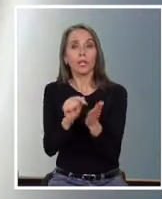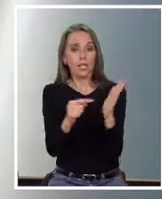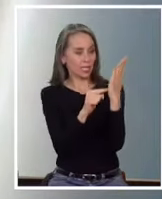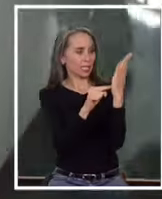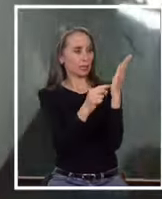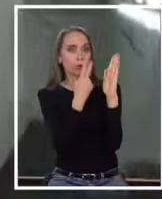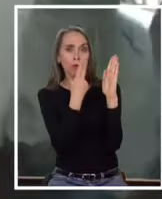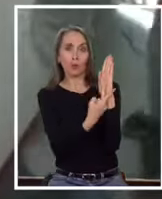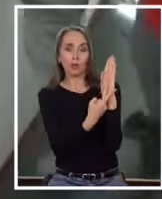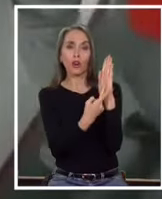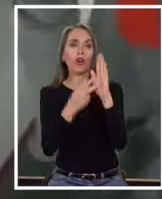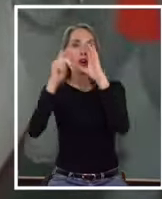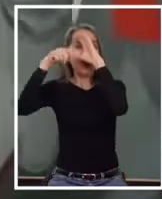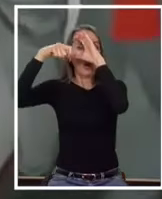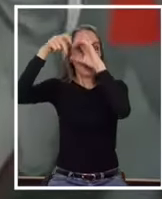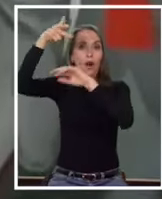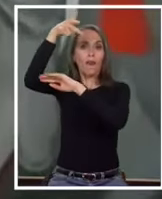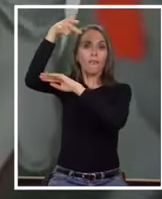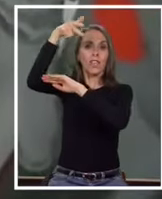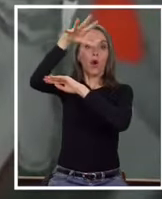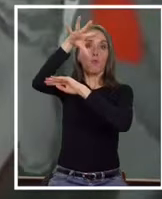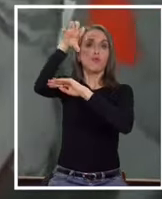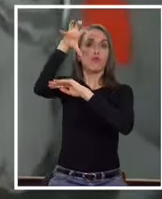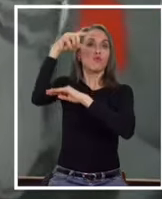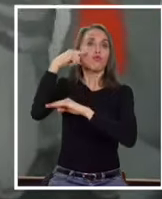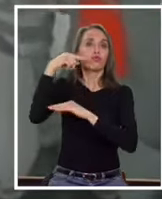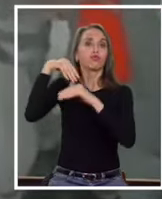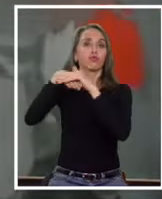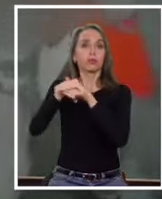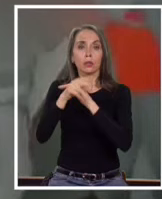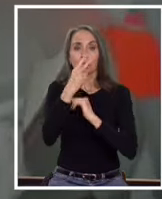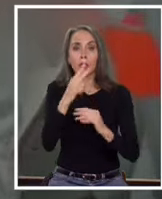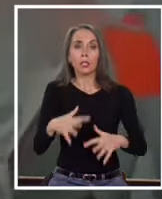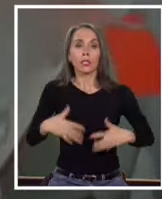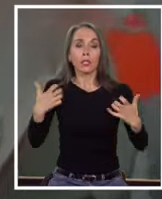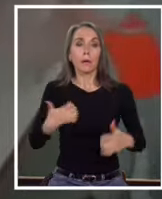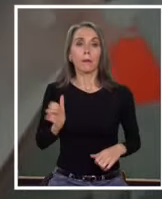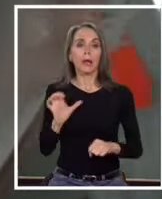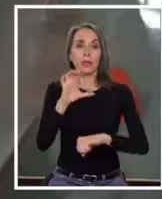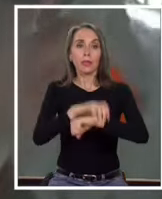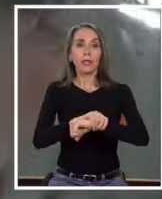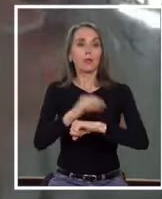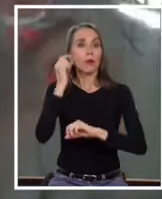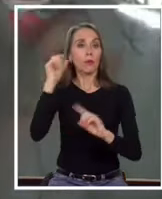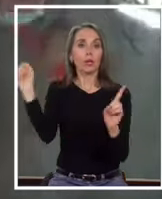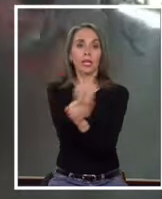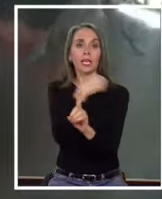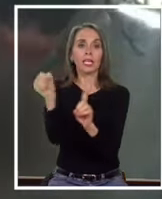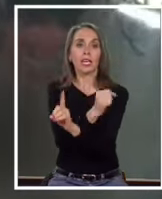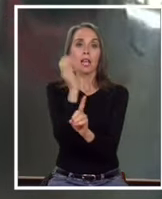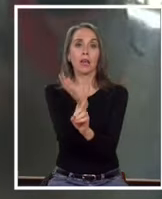quedó registrado en las cámaras de su casa y que causaron indignación. La PDI detuvo a la agresora.